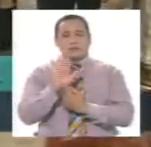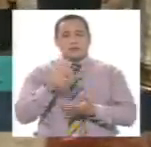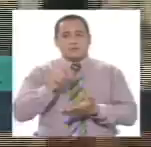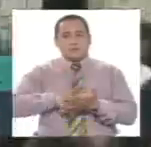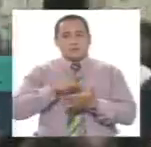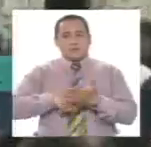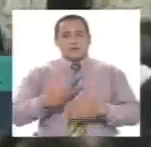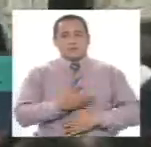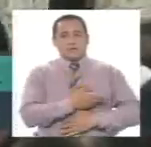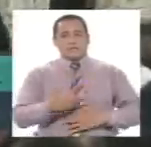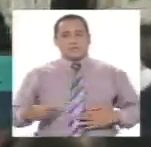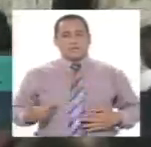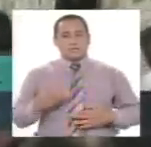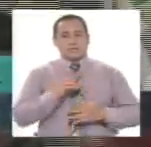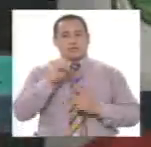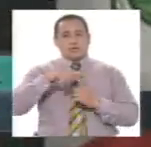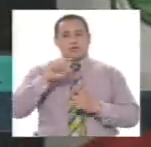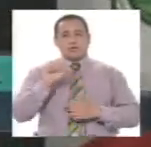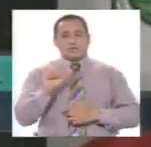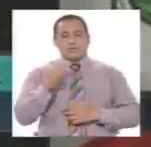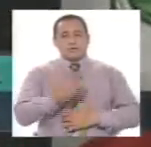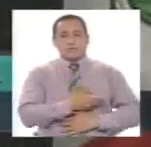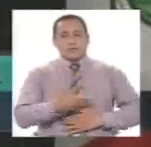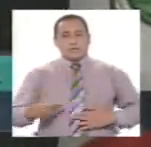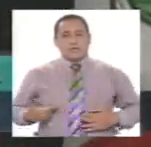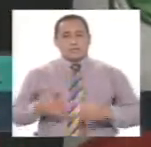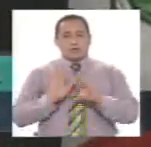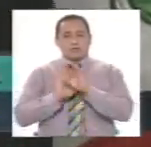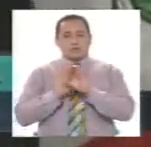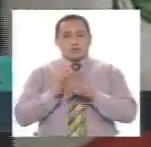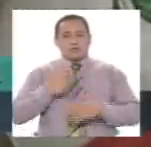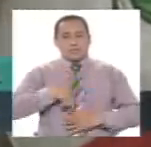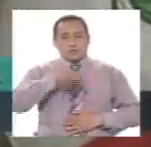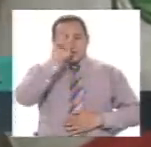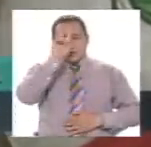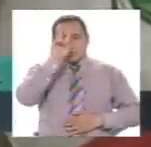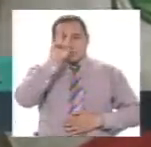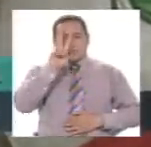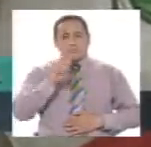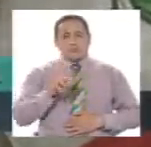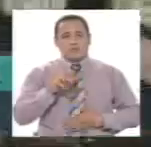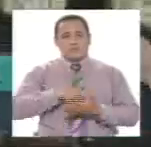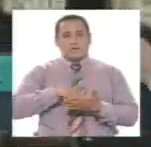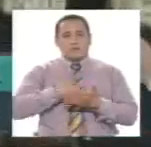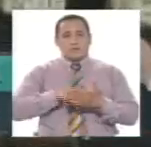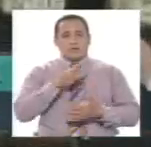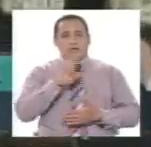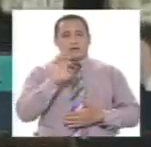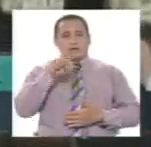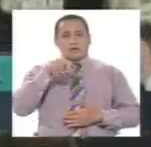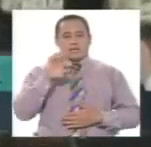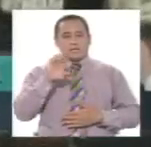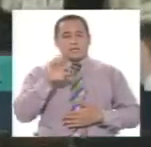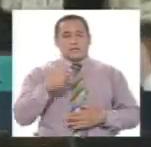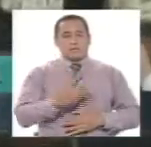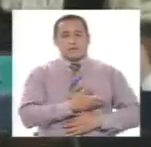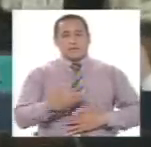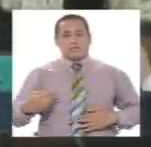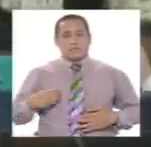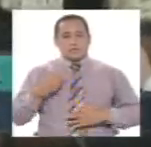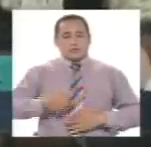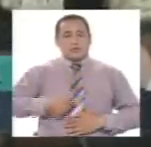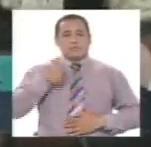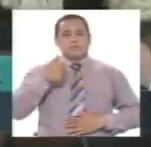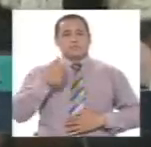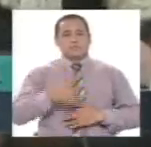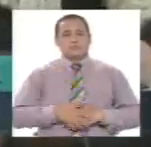Firma Ollanta Humala Tasso, Presidente Constitucional de la República. Rúbrica René Cornejo Díaz, Presidente del